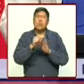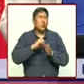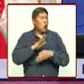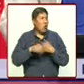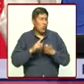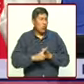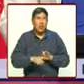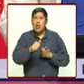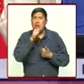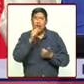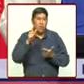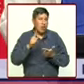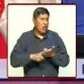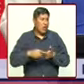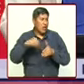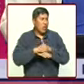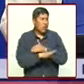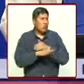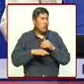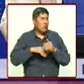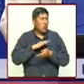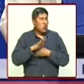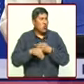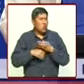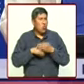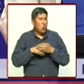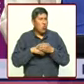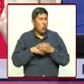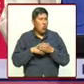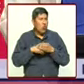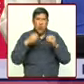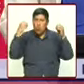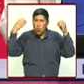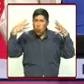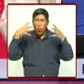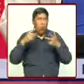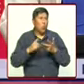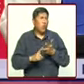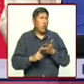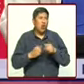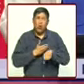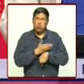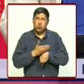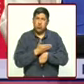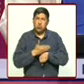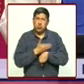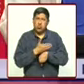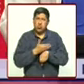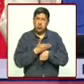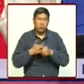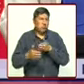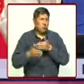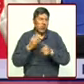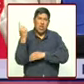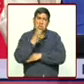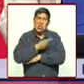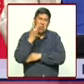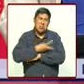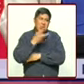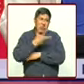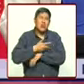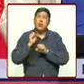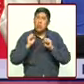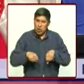necesario, víveres, uh-huh. Todo lo necesario dentro de ese cuarto también para poder pasar horas, es posible días también ahí